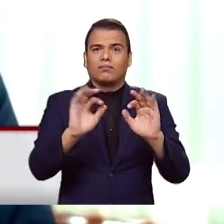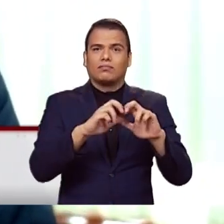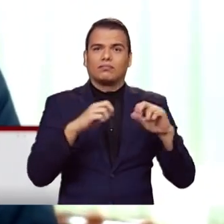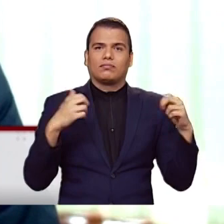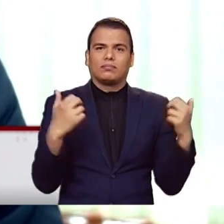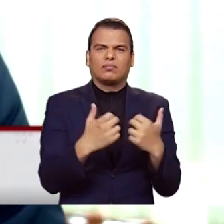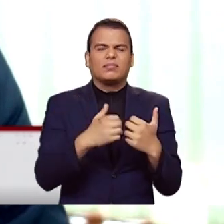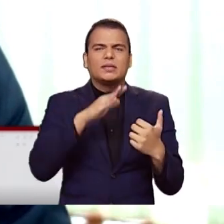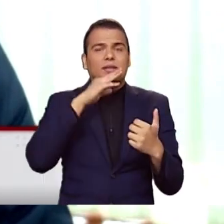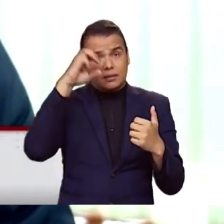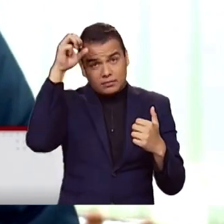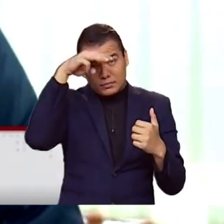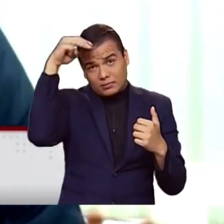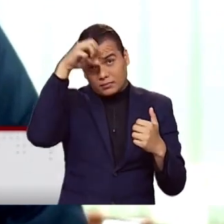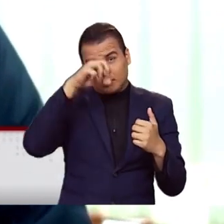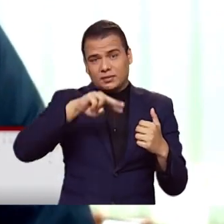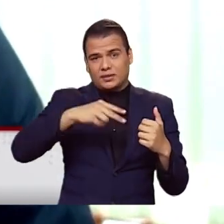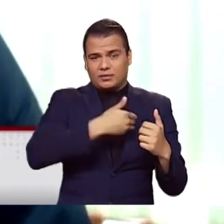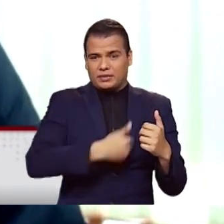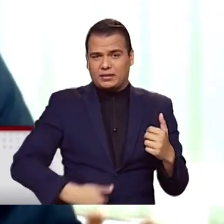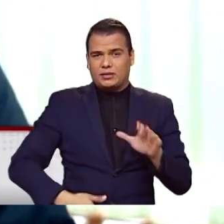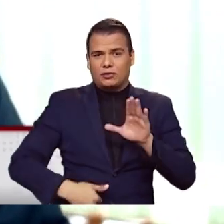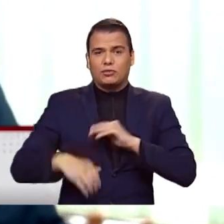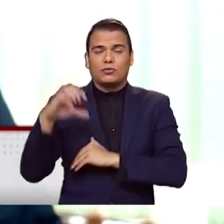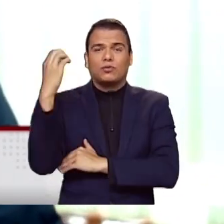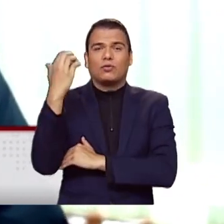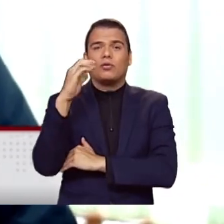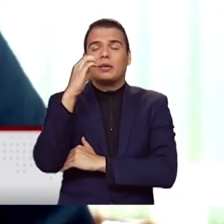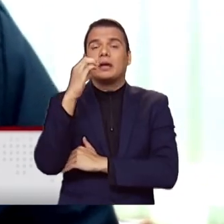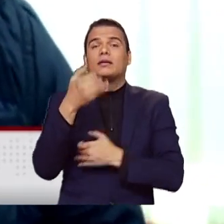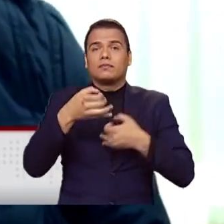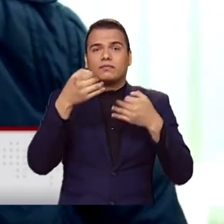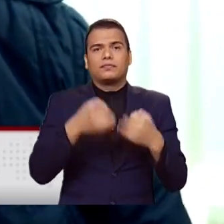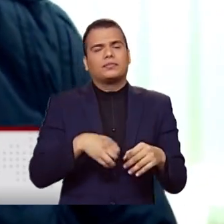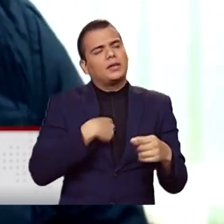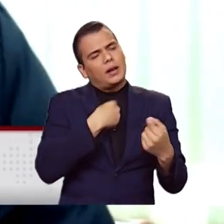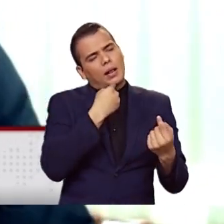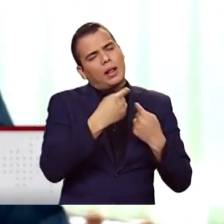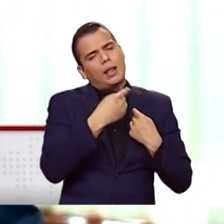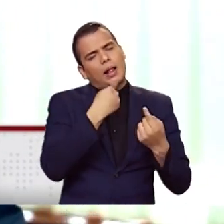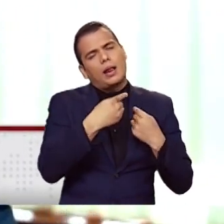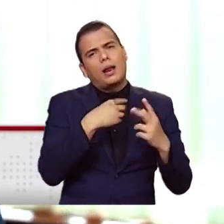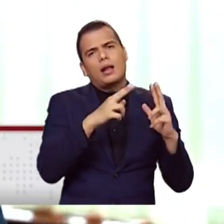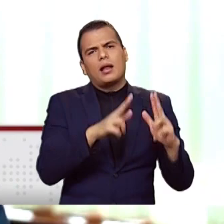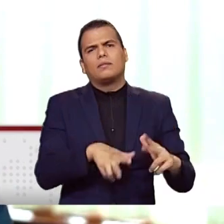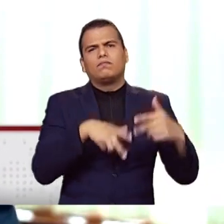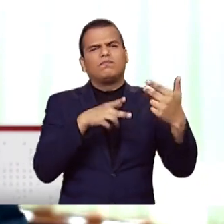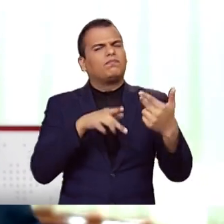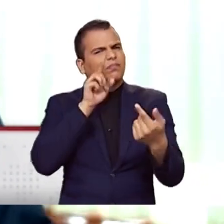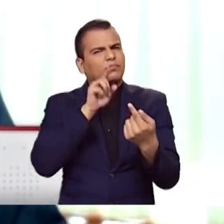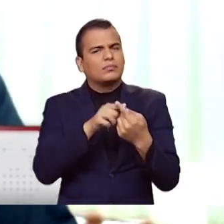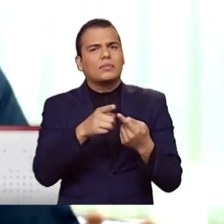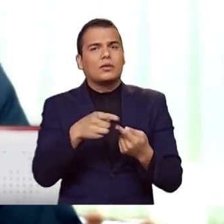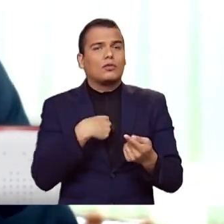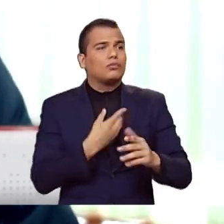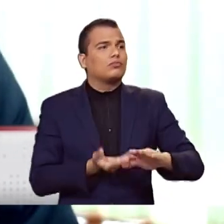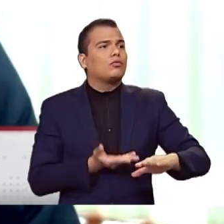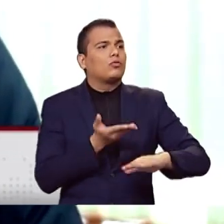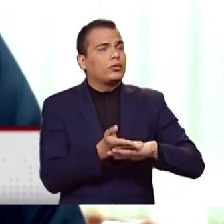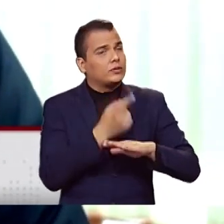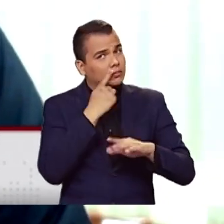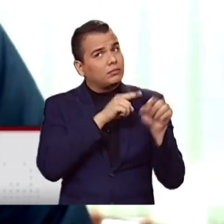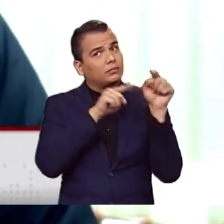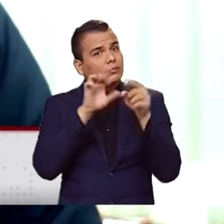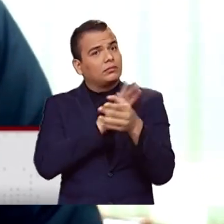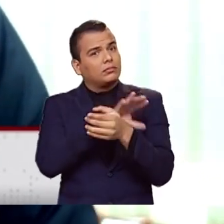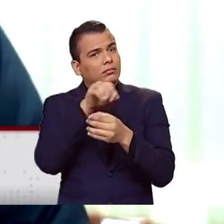Marta Lucía Ramírez, vicepresidente de la República, especialmente para consolidar la propuesta y el llamado que le